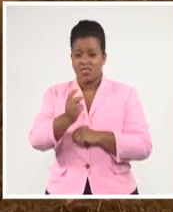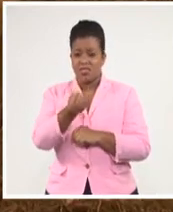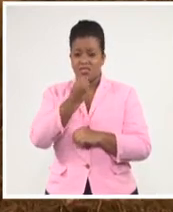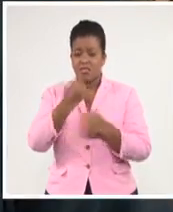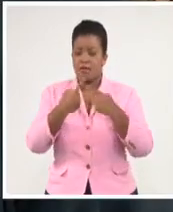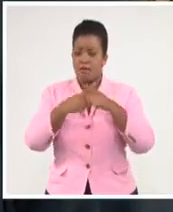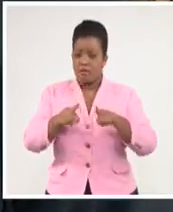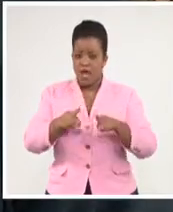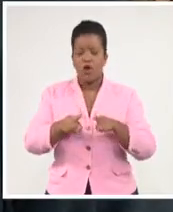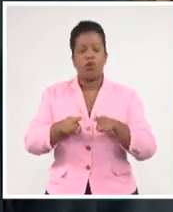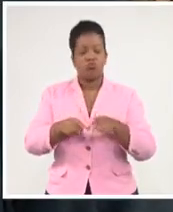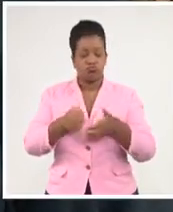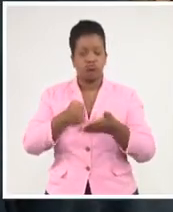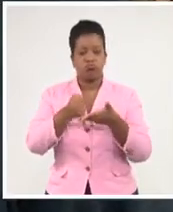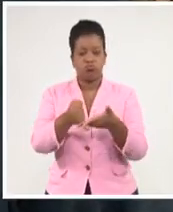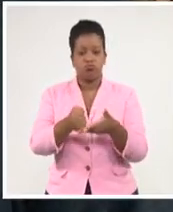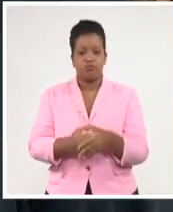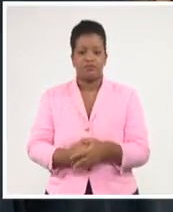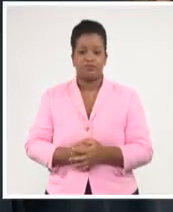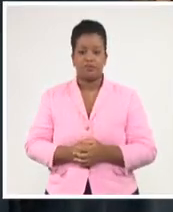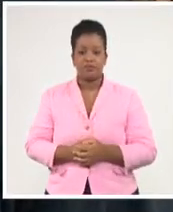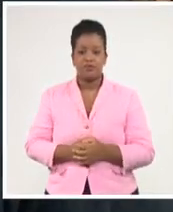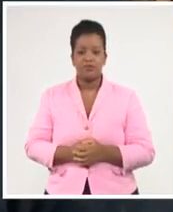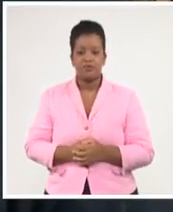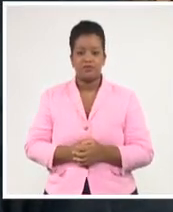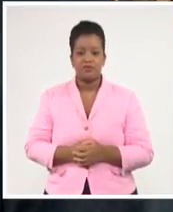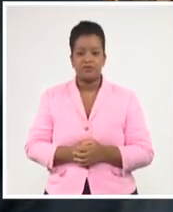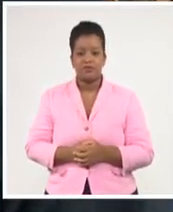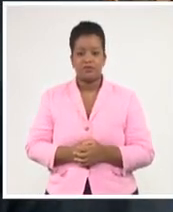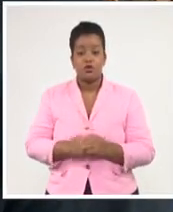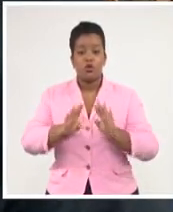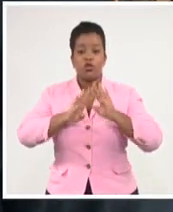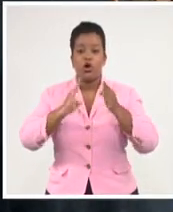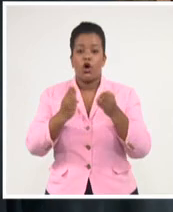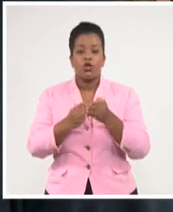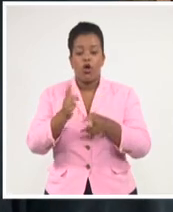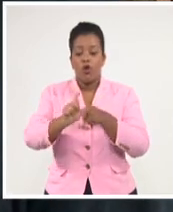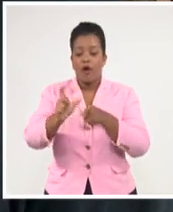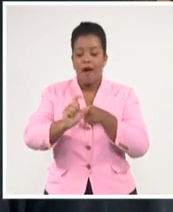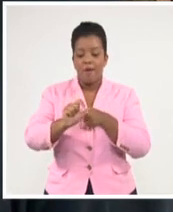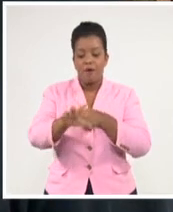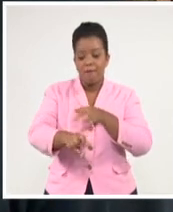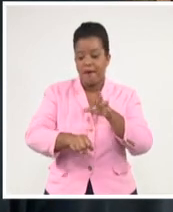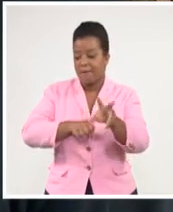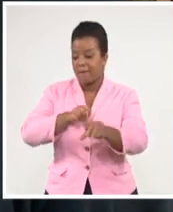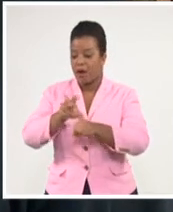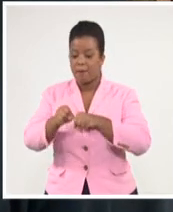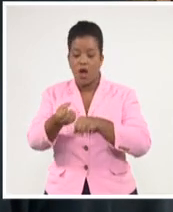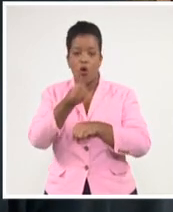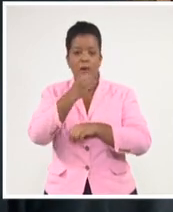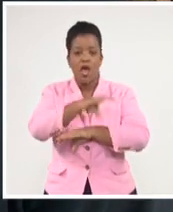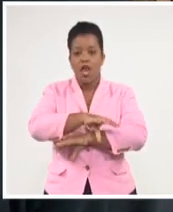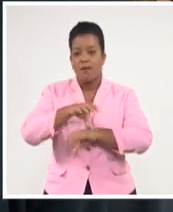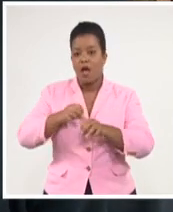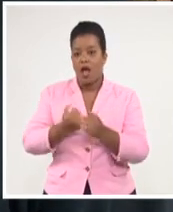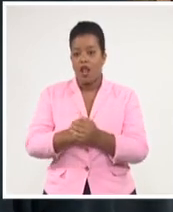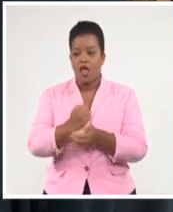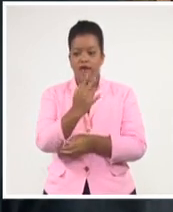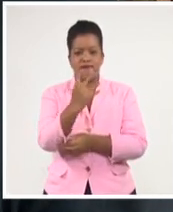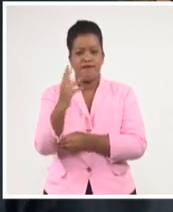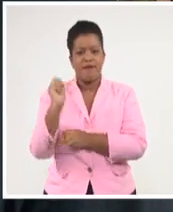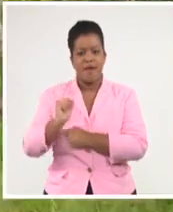este renglón. Todo lo que se nos encuentra y lo podemos recoger aquí, todo se lo tiramos ahí. Desde la hierba hasta el maíz y todo